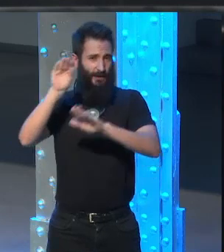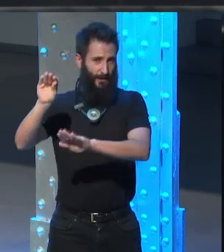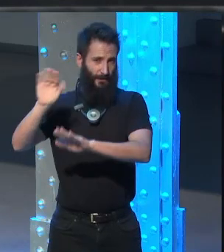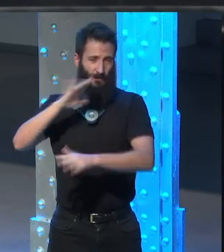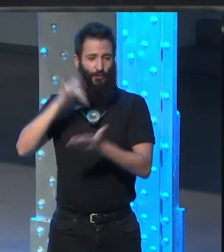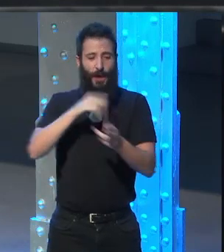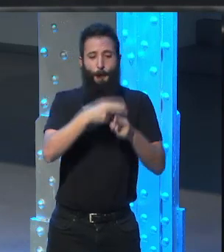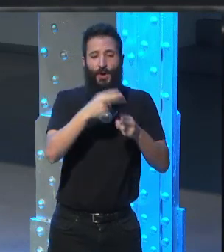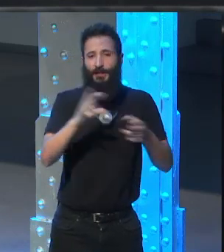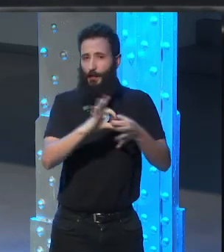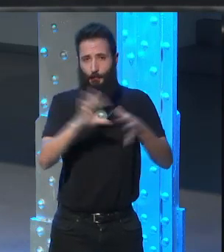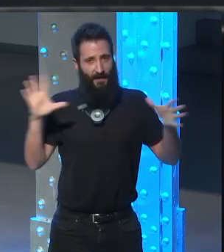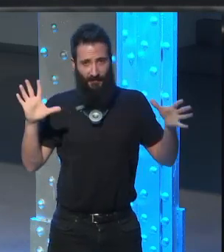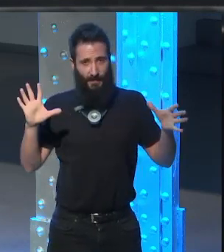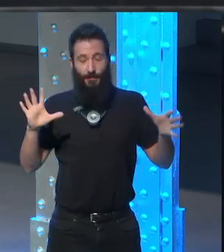afiliación política